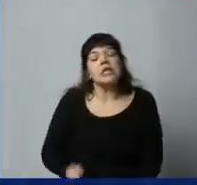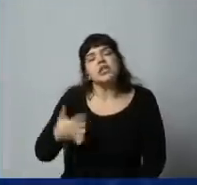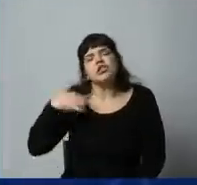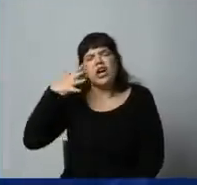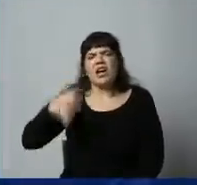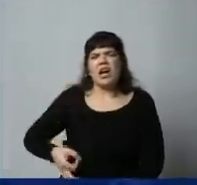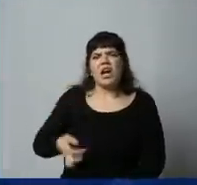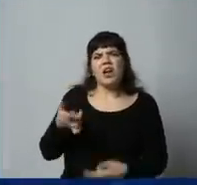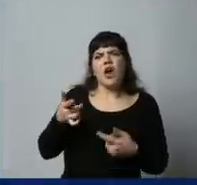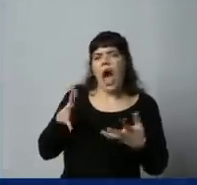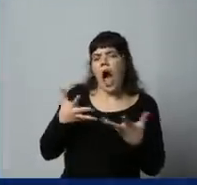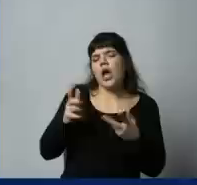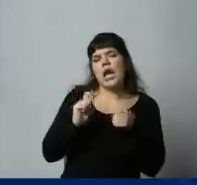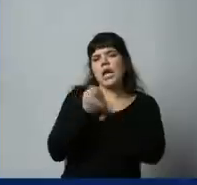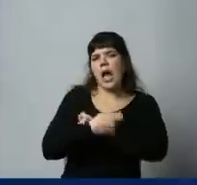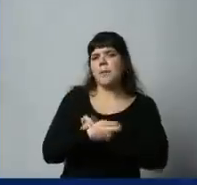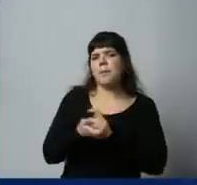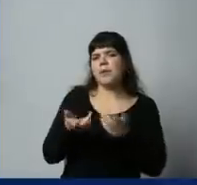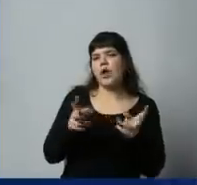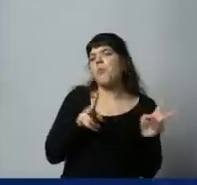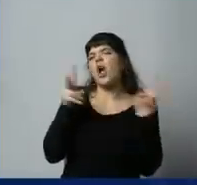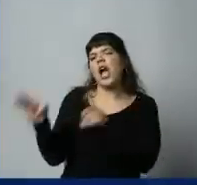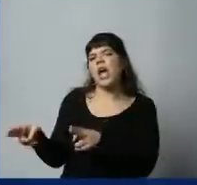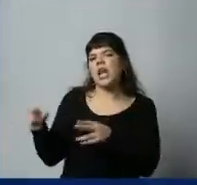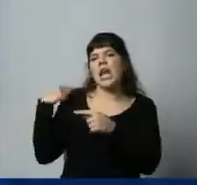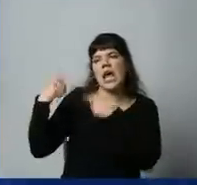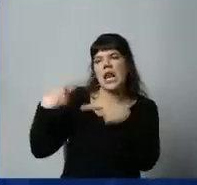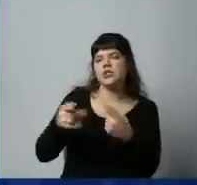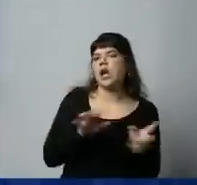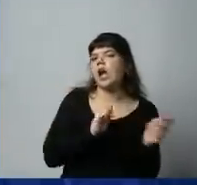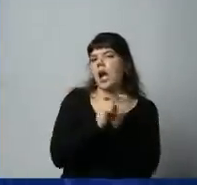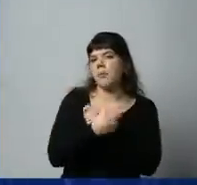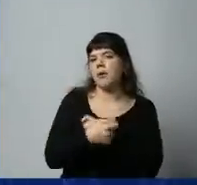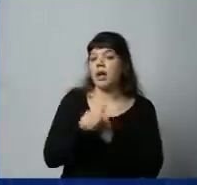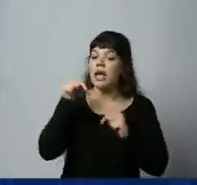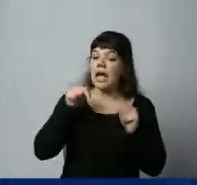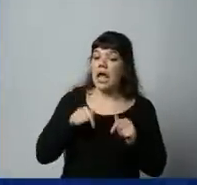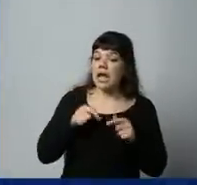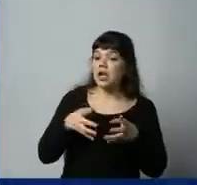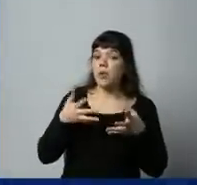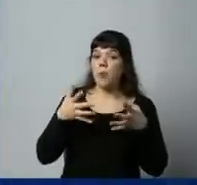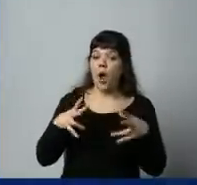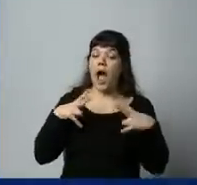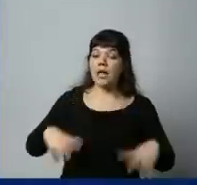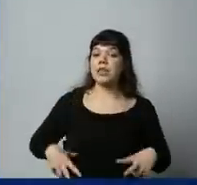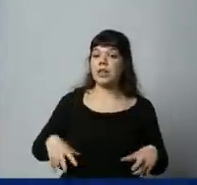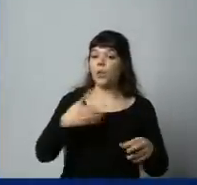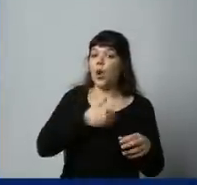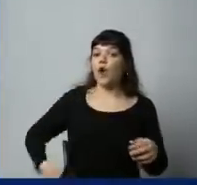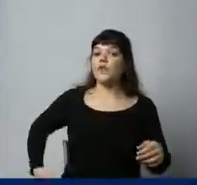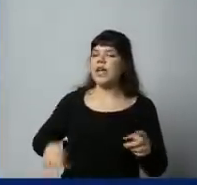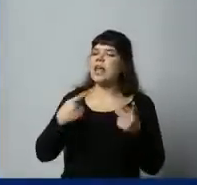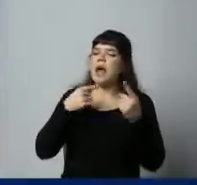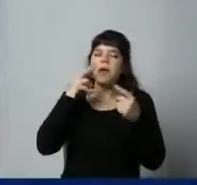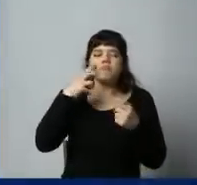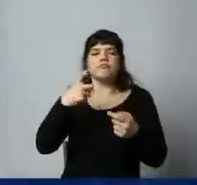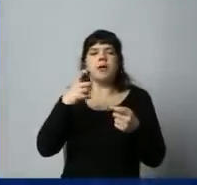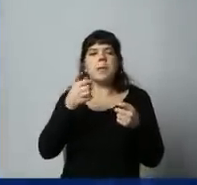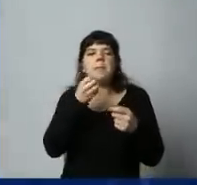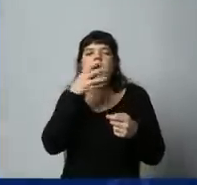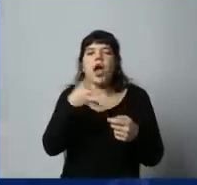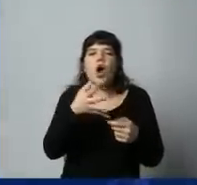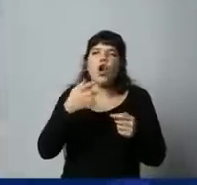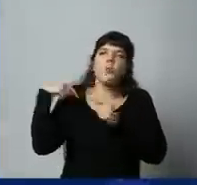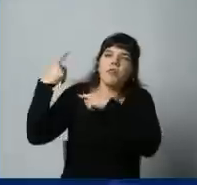estamos un cambio generacional en Uruguay las acciones de este nuevo gobierno parecen reflejar mejor los propios valores y